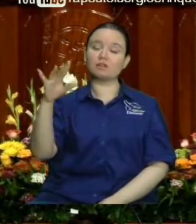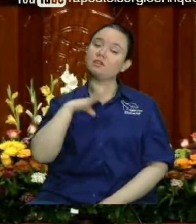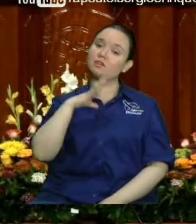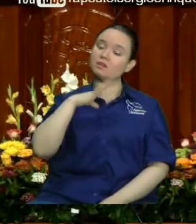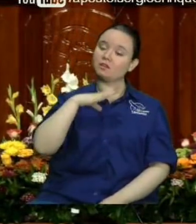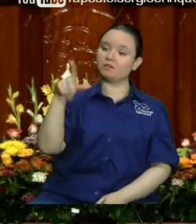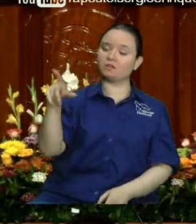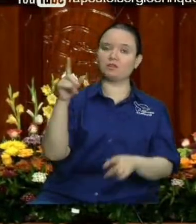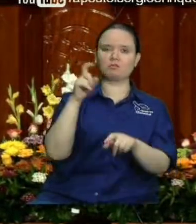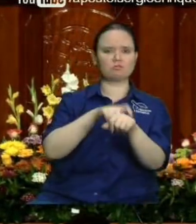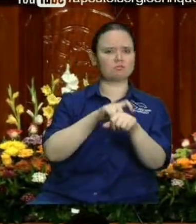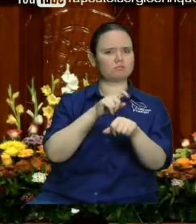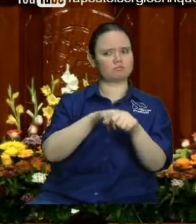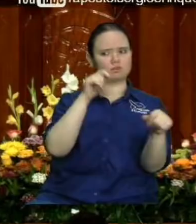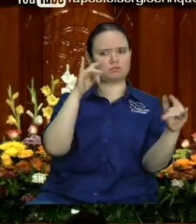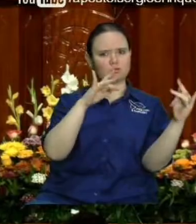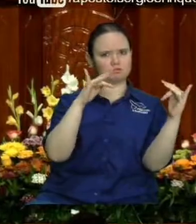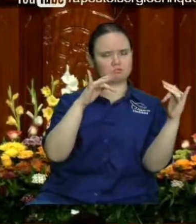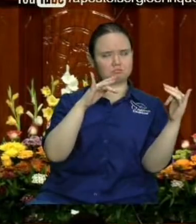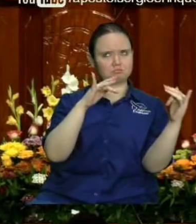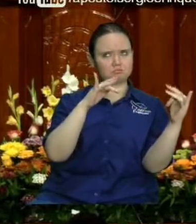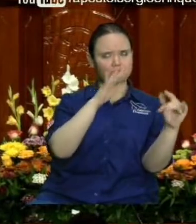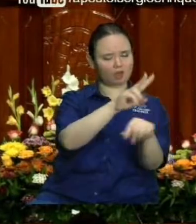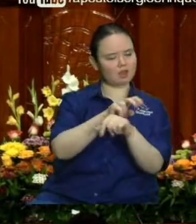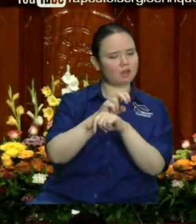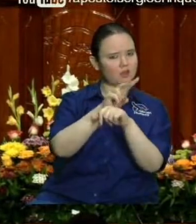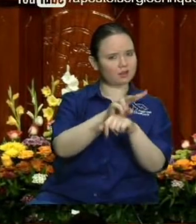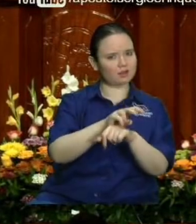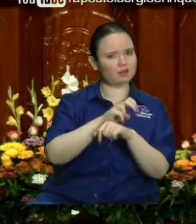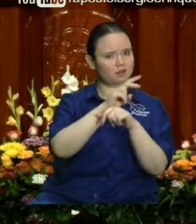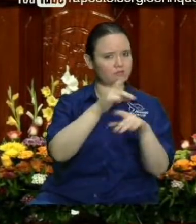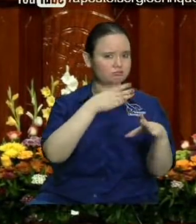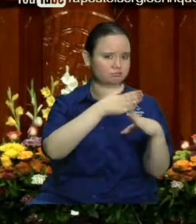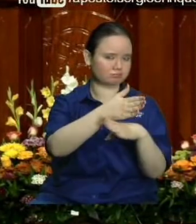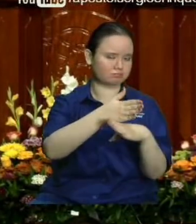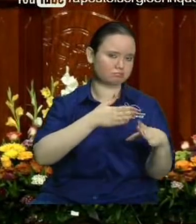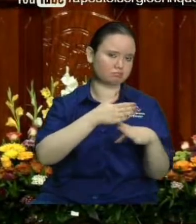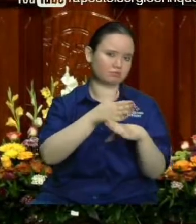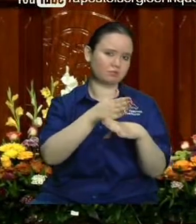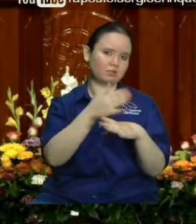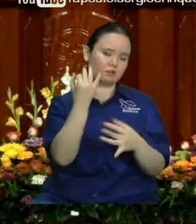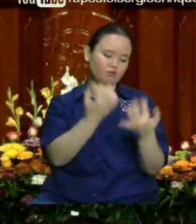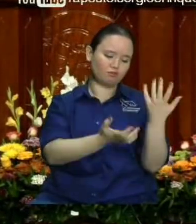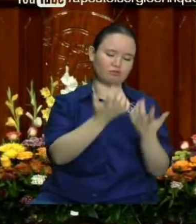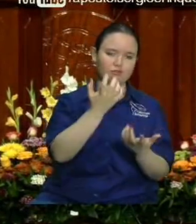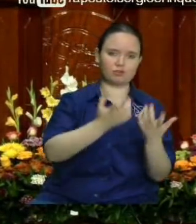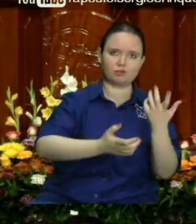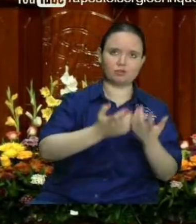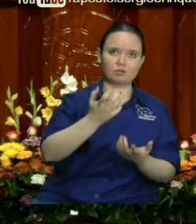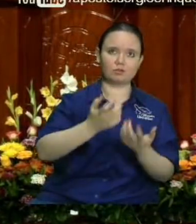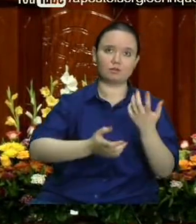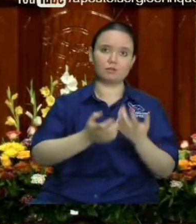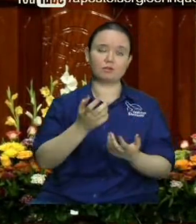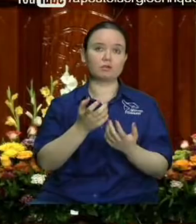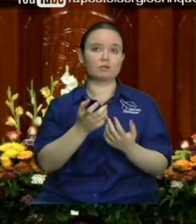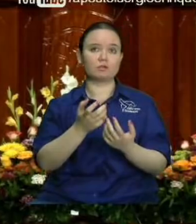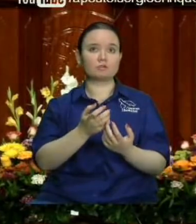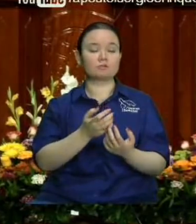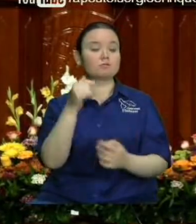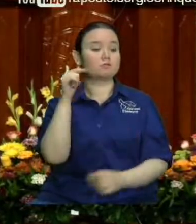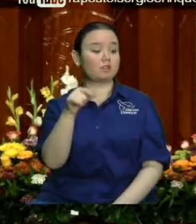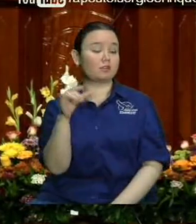en la agricultura, en la música, en el hierro. Pero yo digo que no solo era hacer tenedores, sino que hicieron